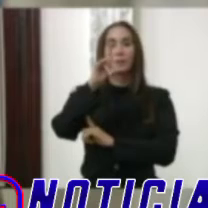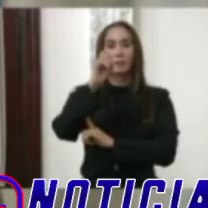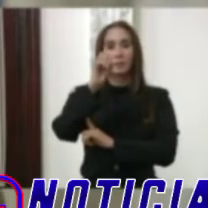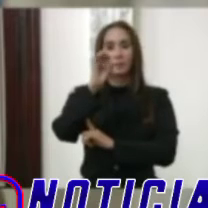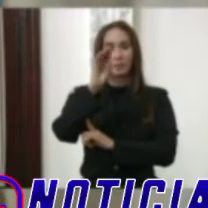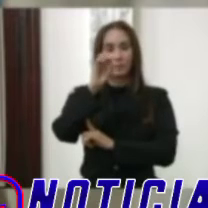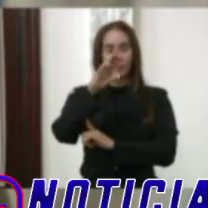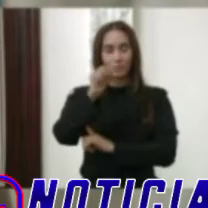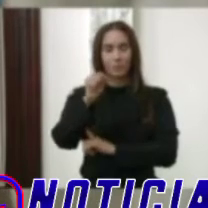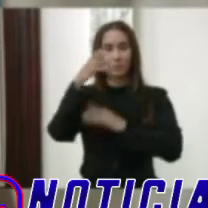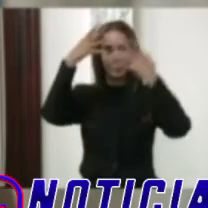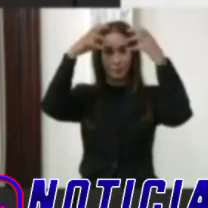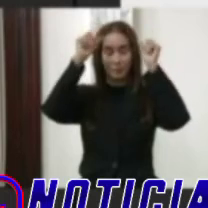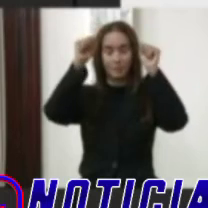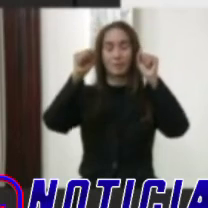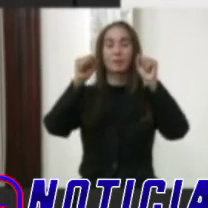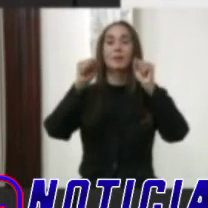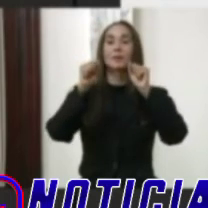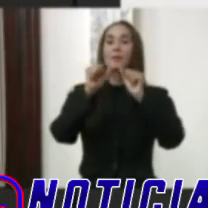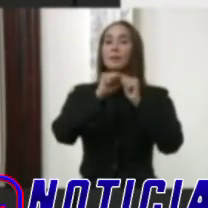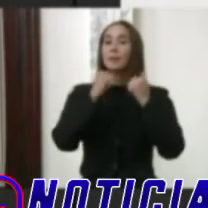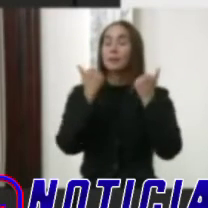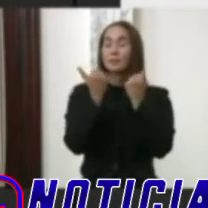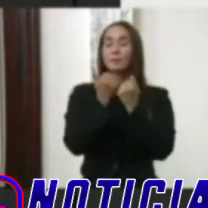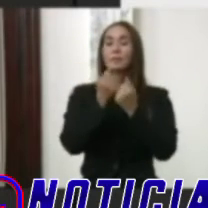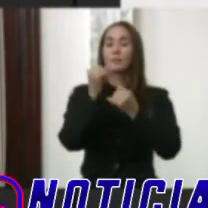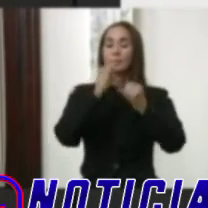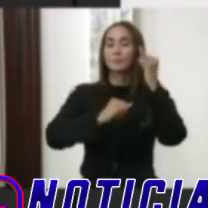Sociedad Interamericana de Prensa.